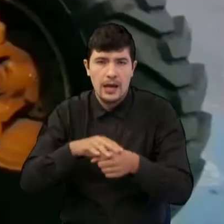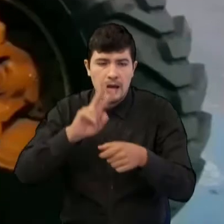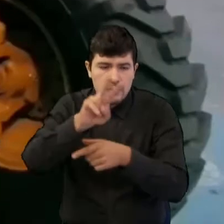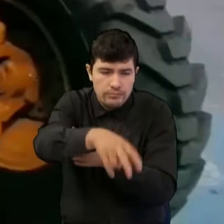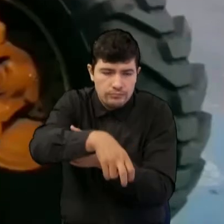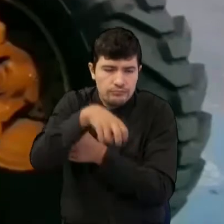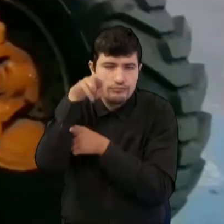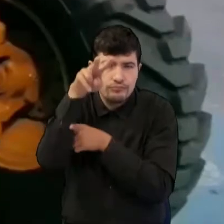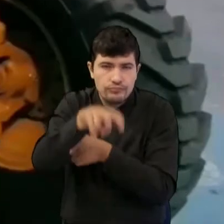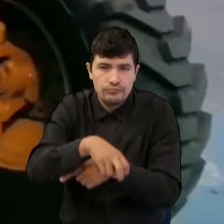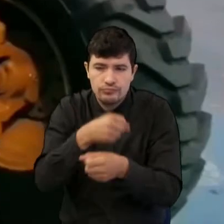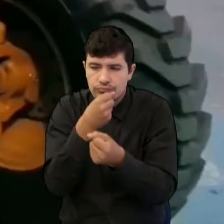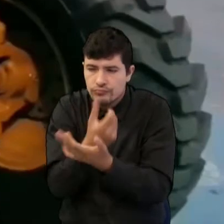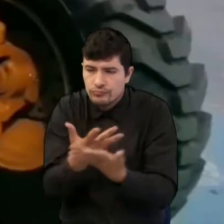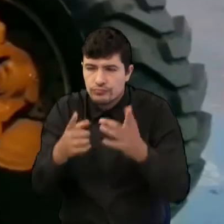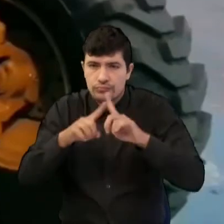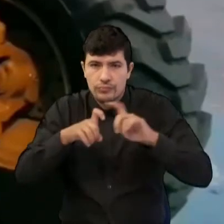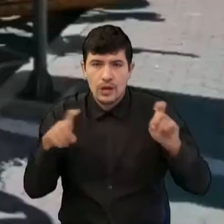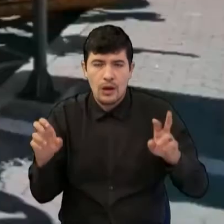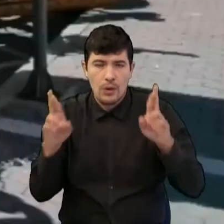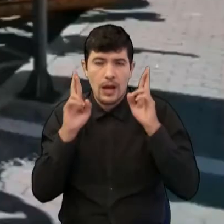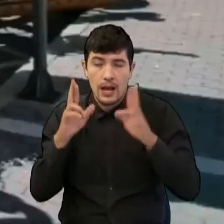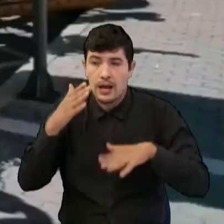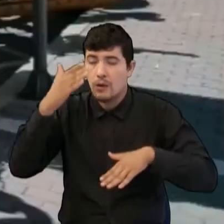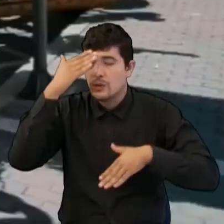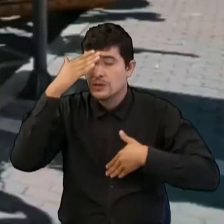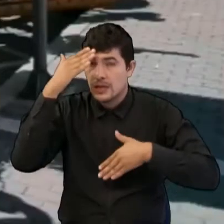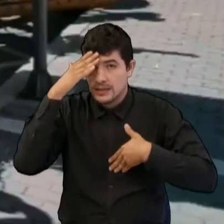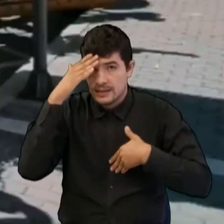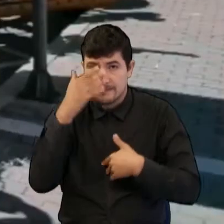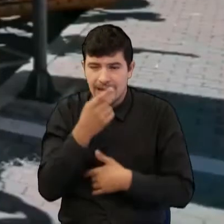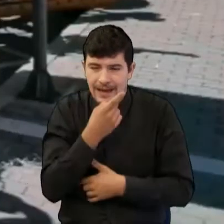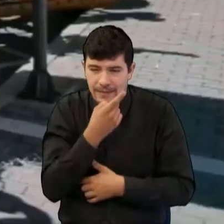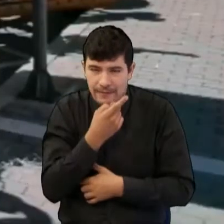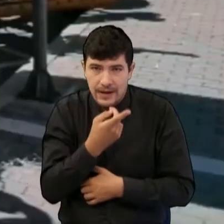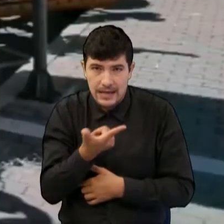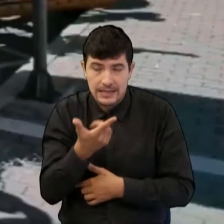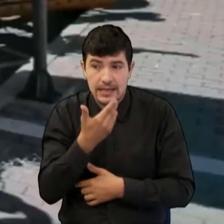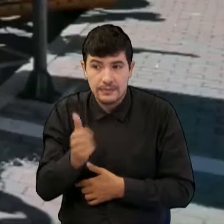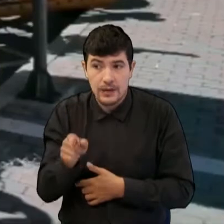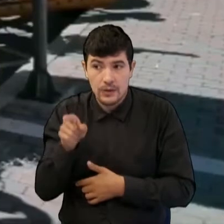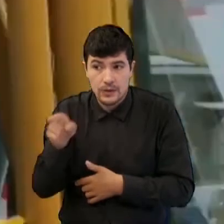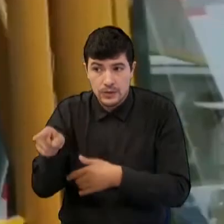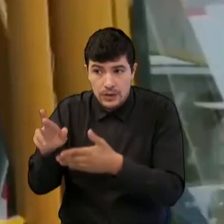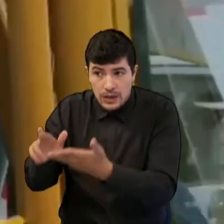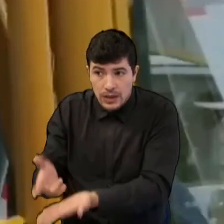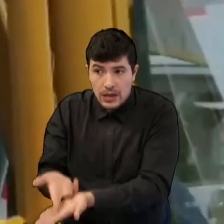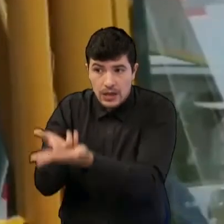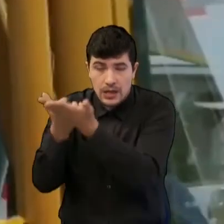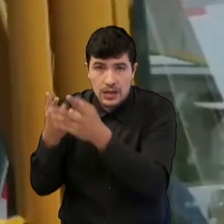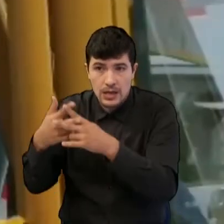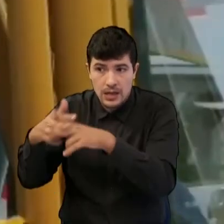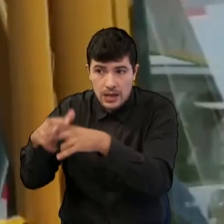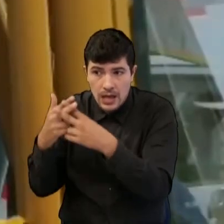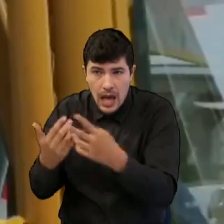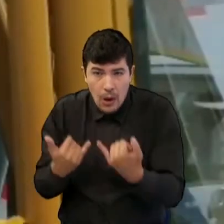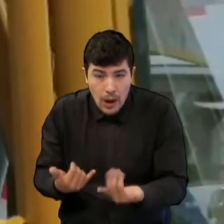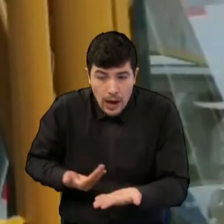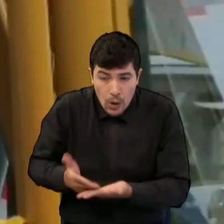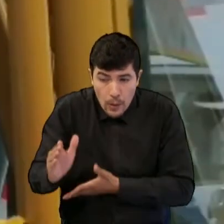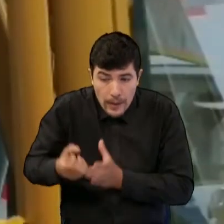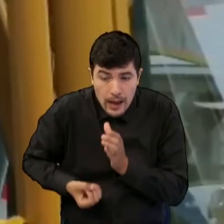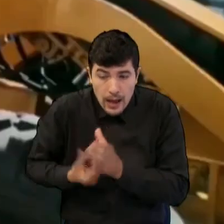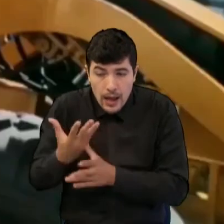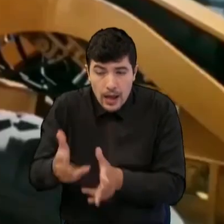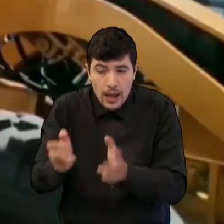maquinaria con que cuenta el municipio conscientes de que es más fácil y económico rescatar ese equipo y no comprar nuevos por ahora pues no